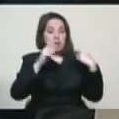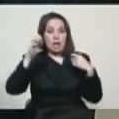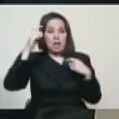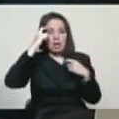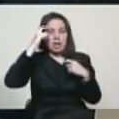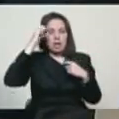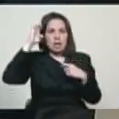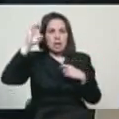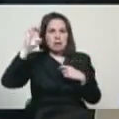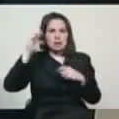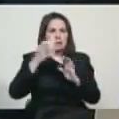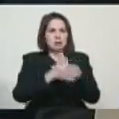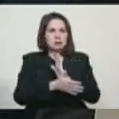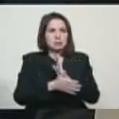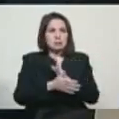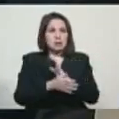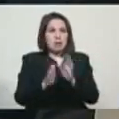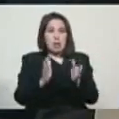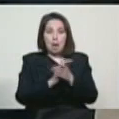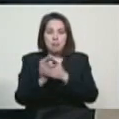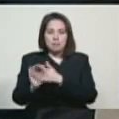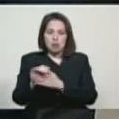maestro, compañero,